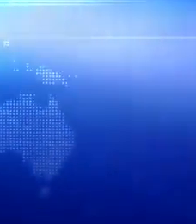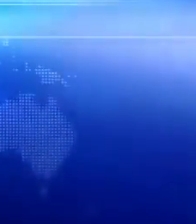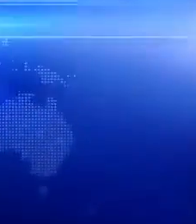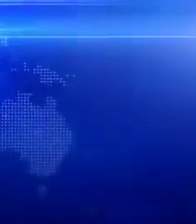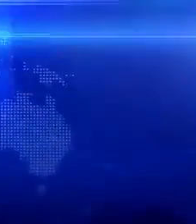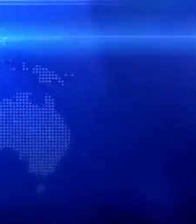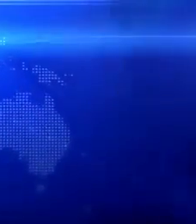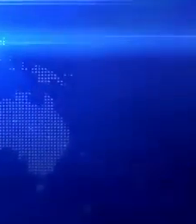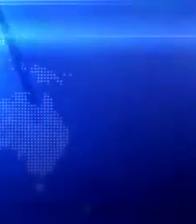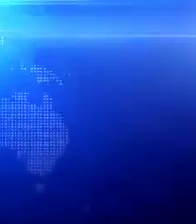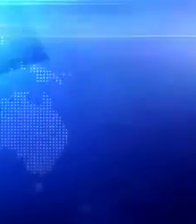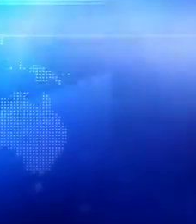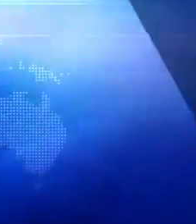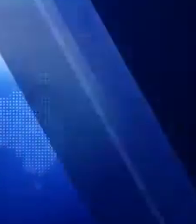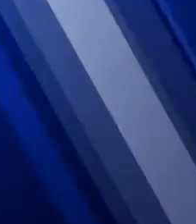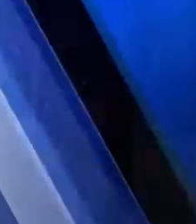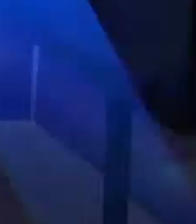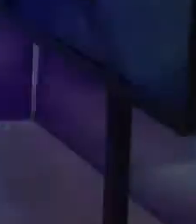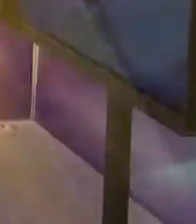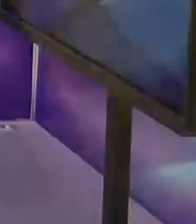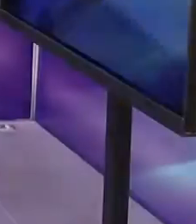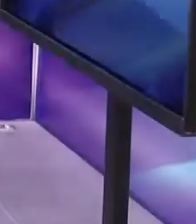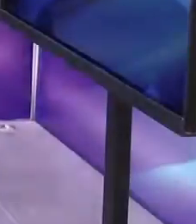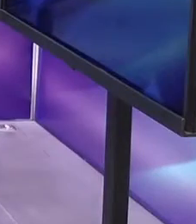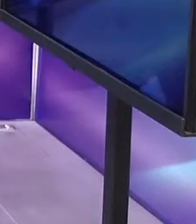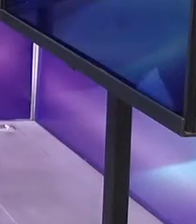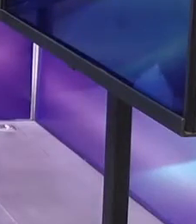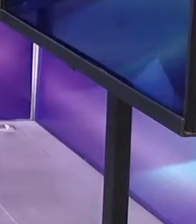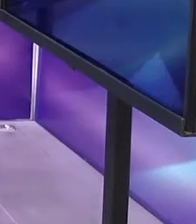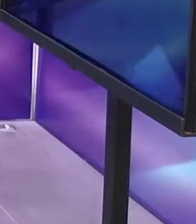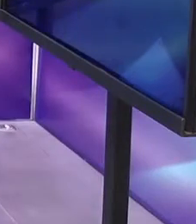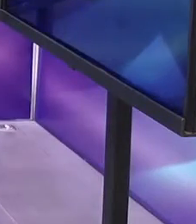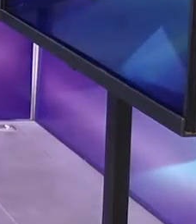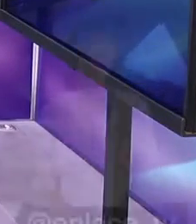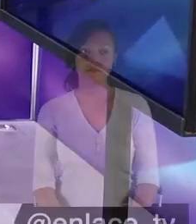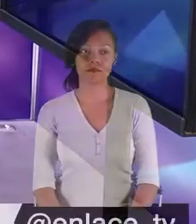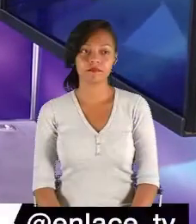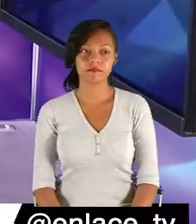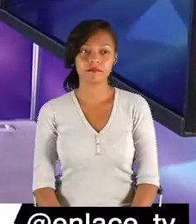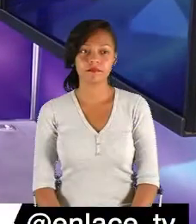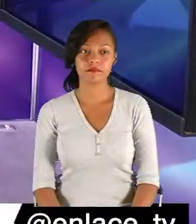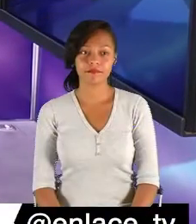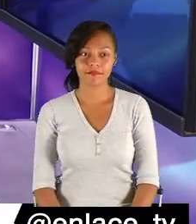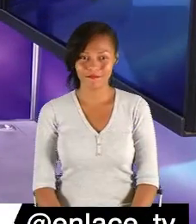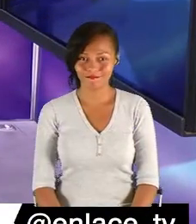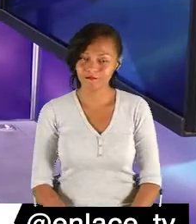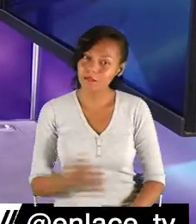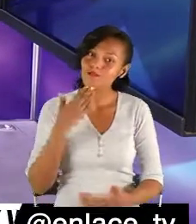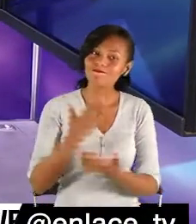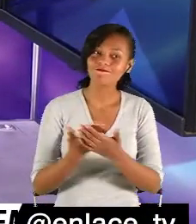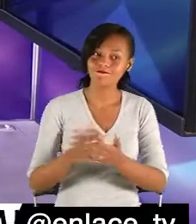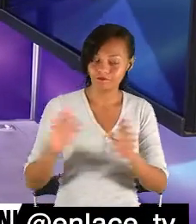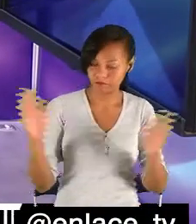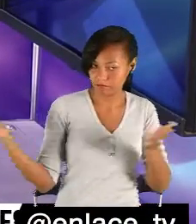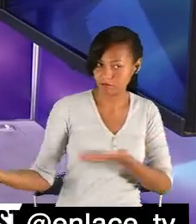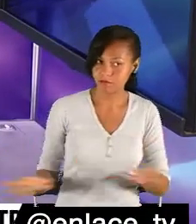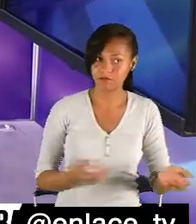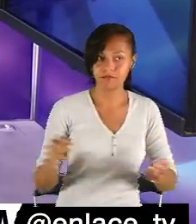y más muy buenas tardes bienvenidos a enlace noticias los saludamos con la información más importante